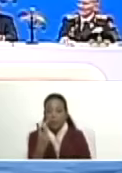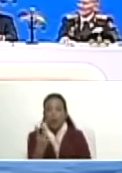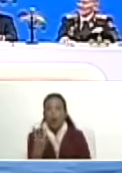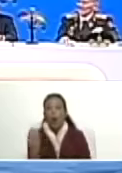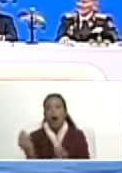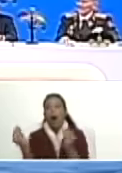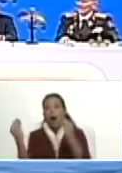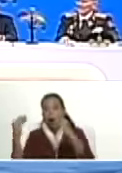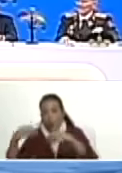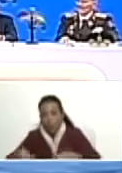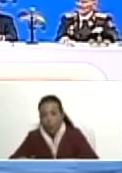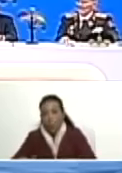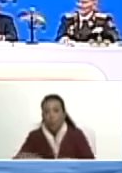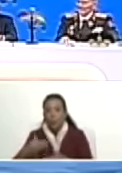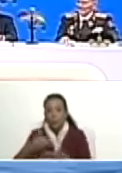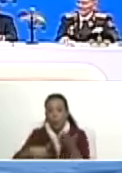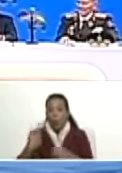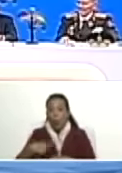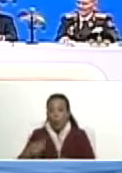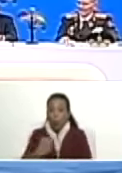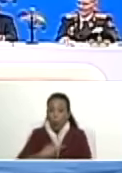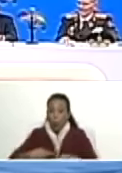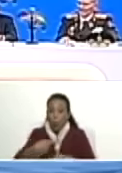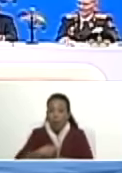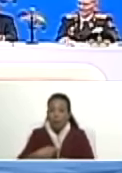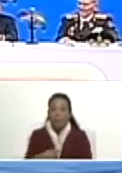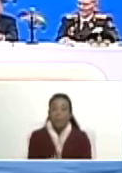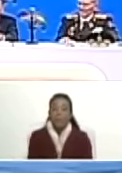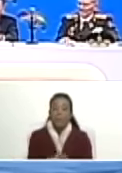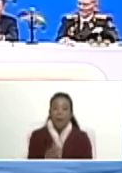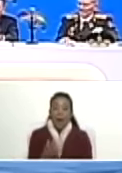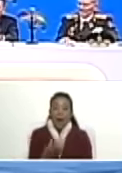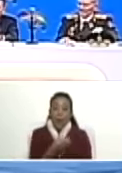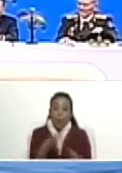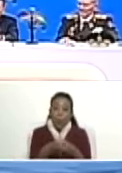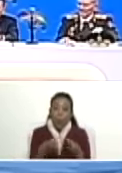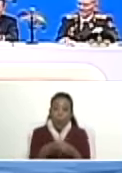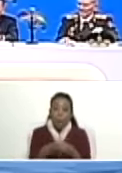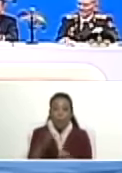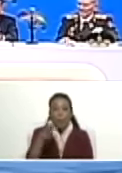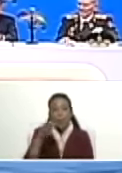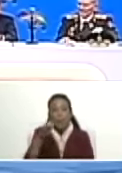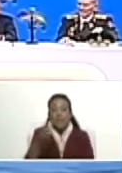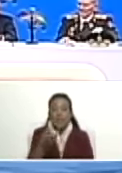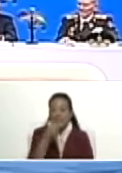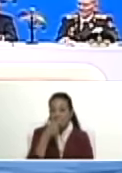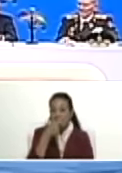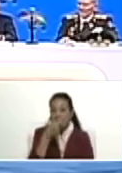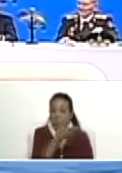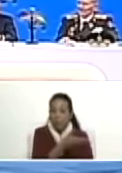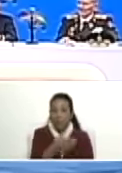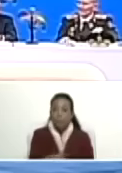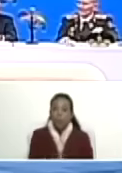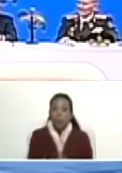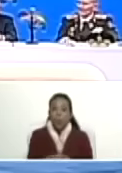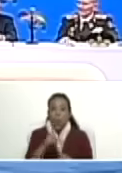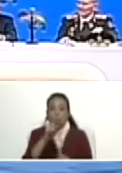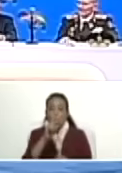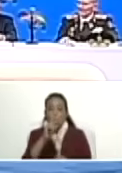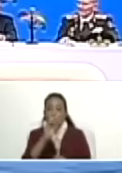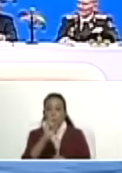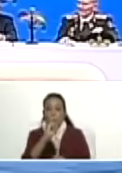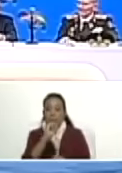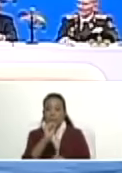coincidió con otro gobierno del Partido Social Cristiano COPEI, en este caso el doctor Luis Herrera